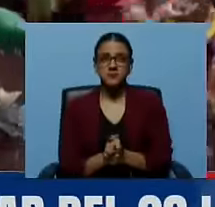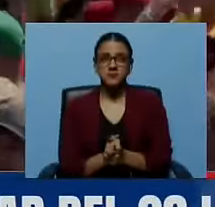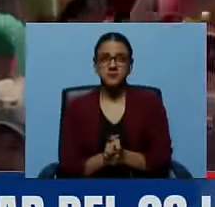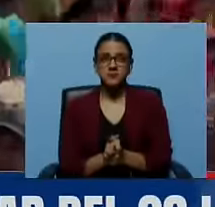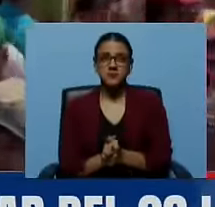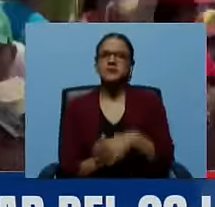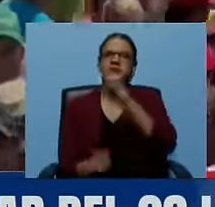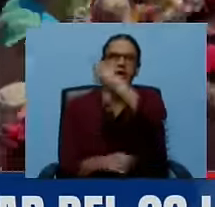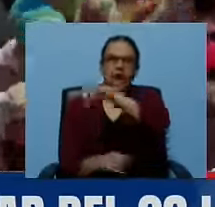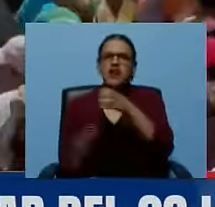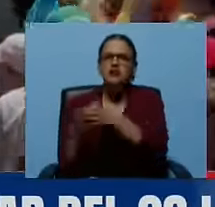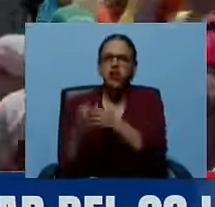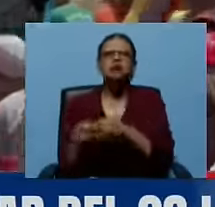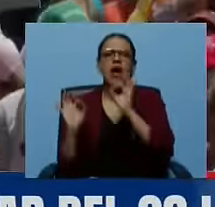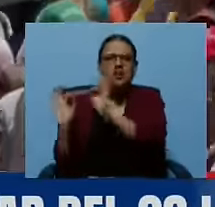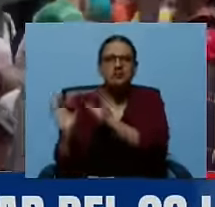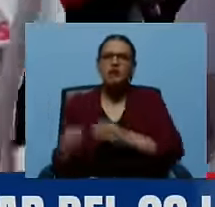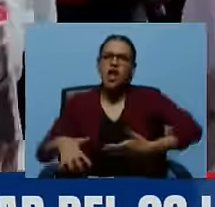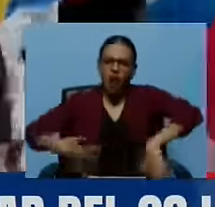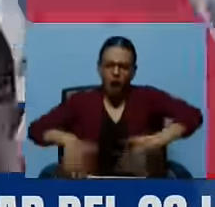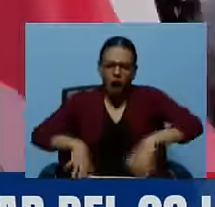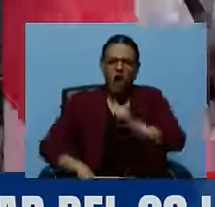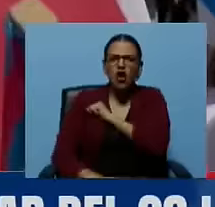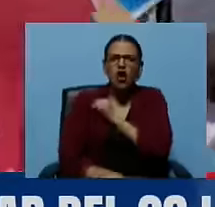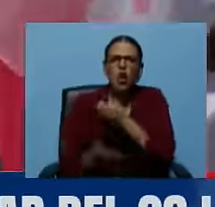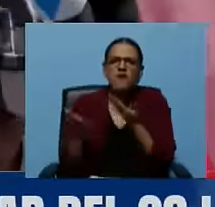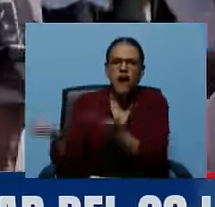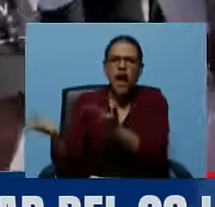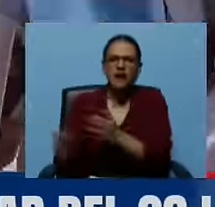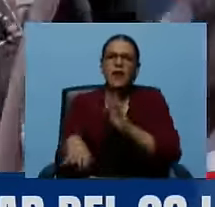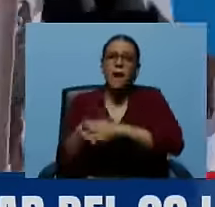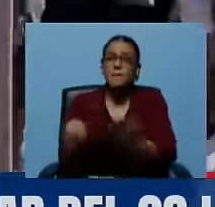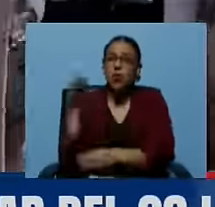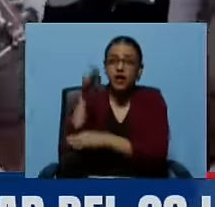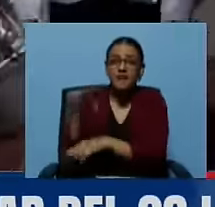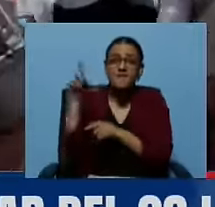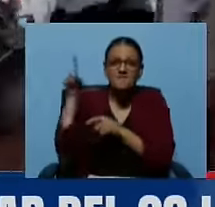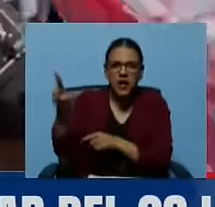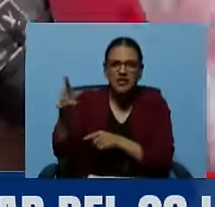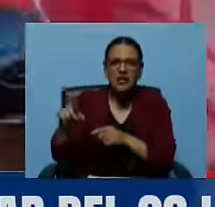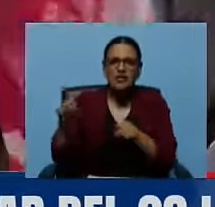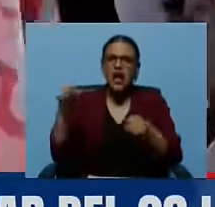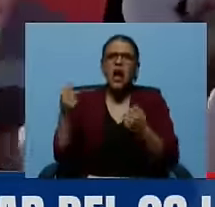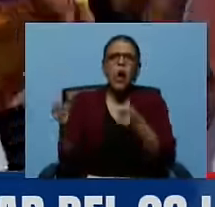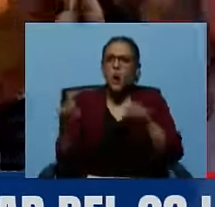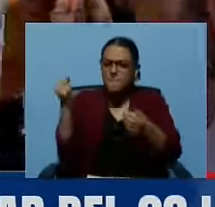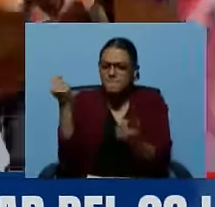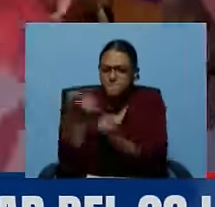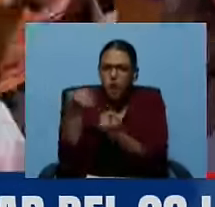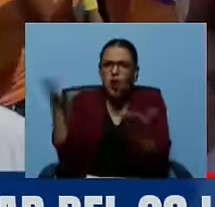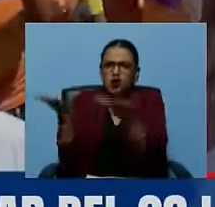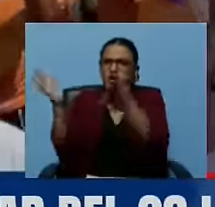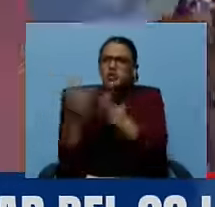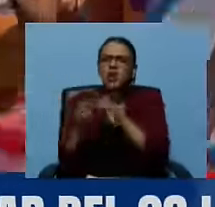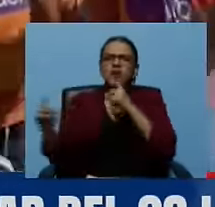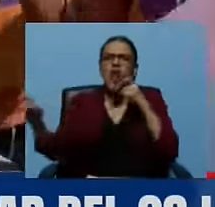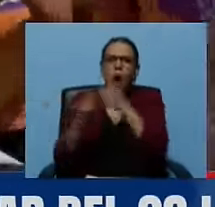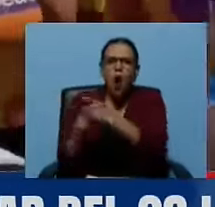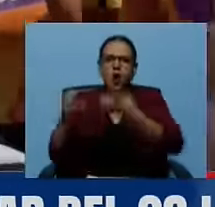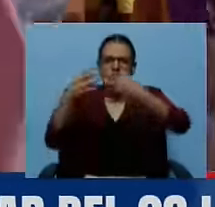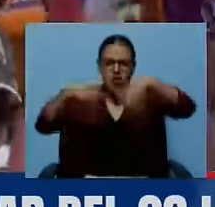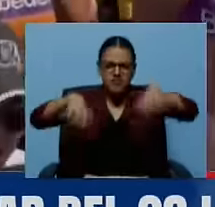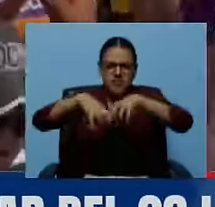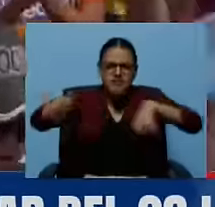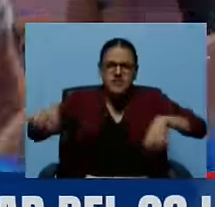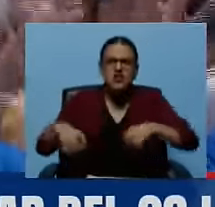Son cobardes porque los fascistas promueven el odio, la división,